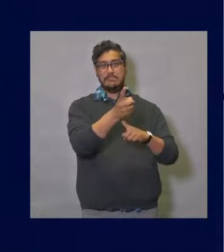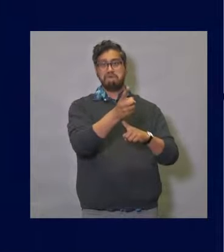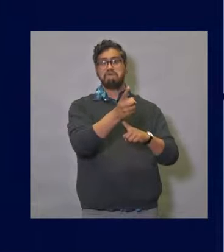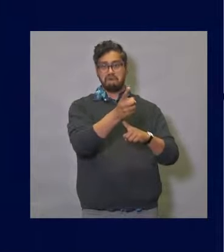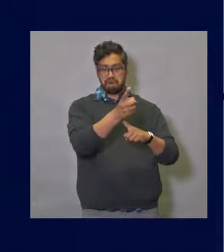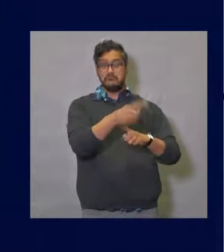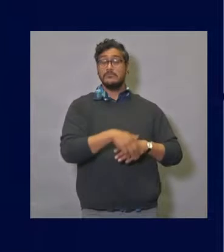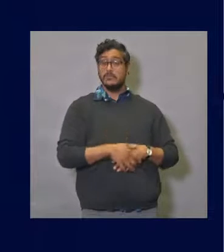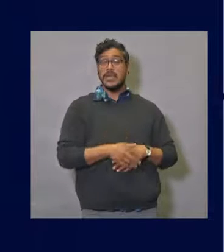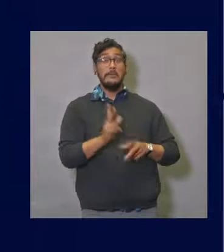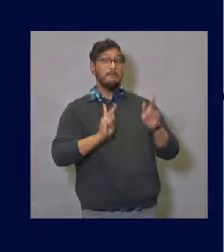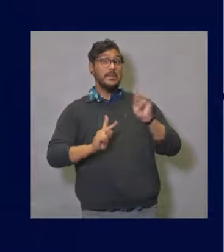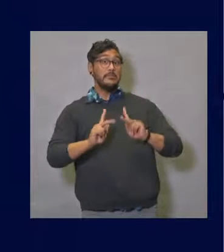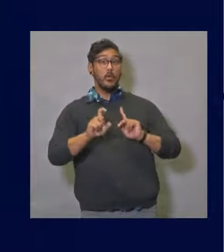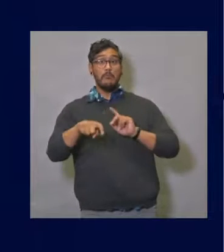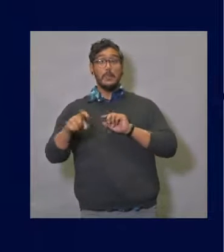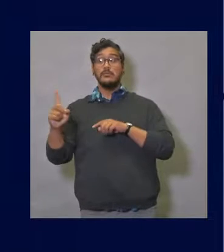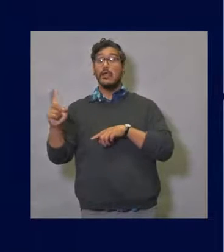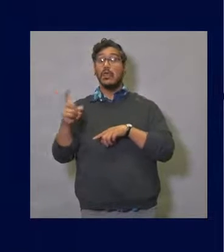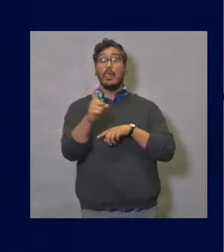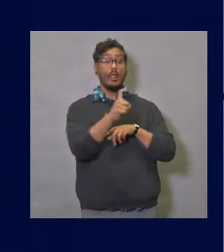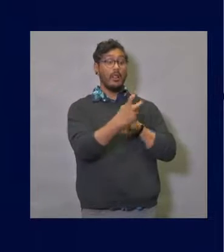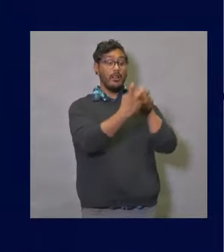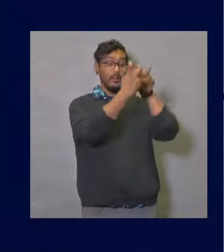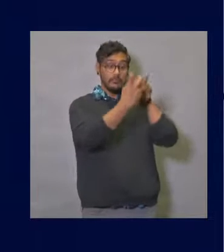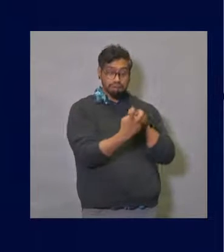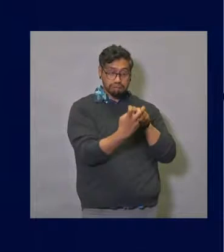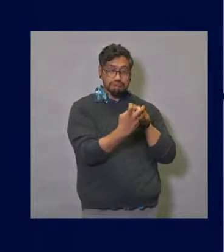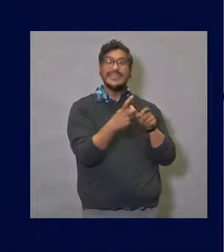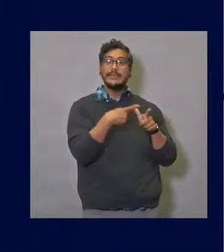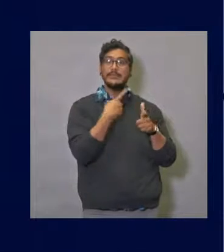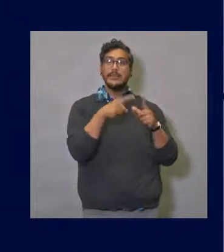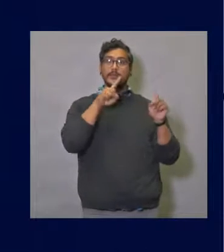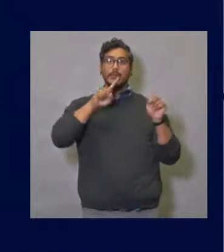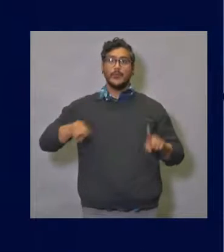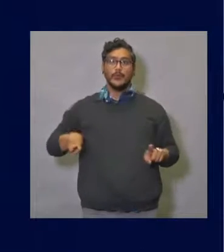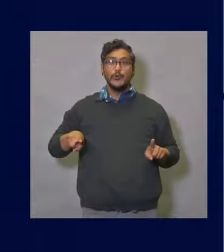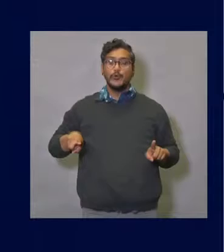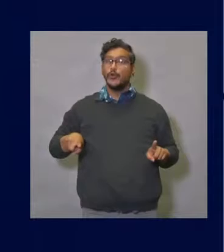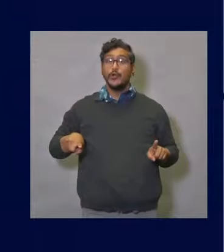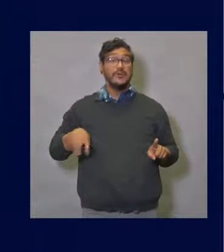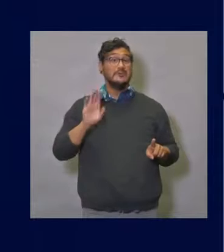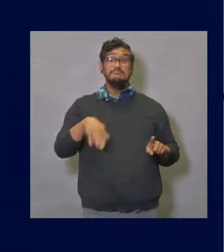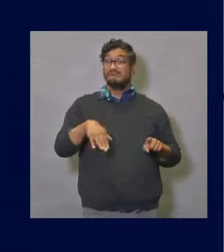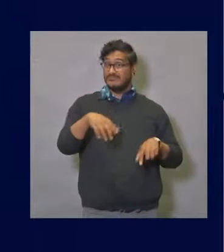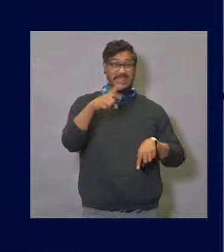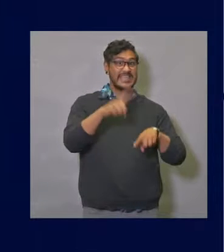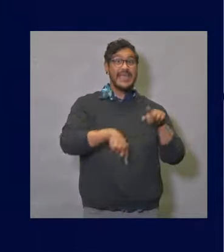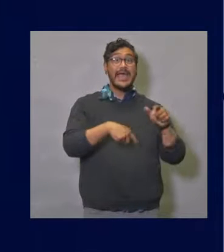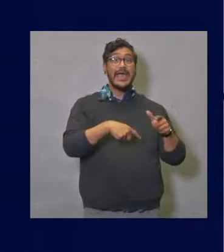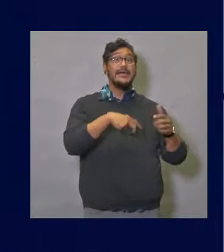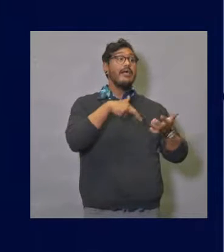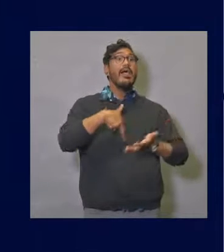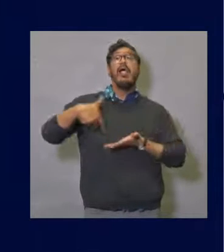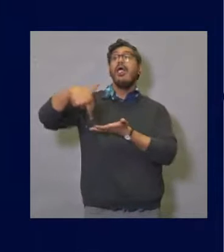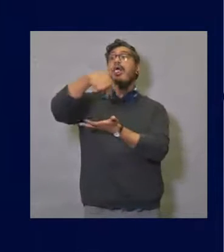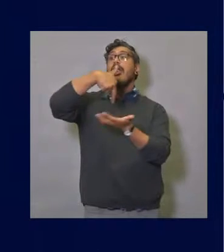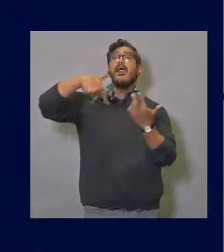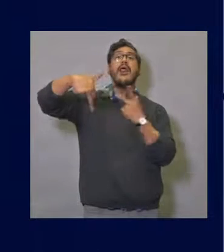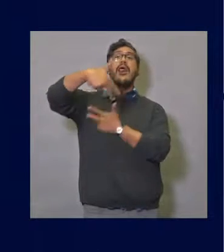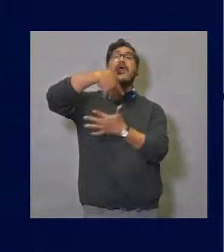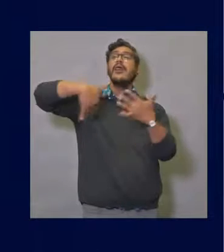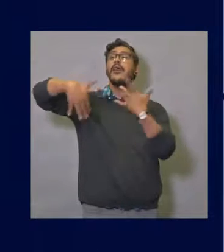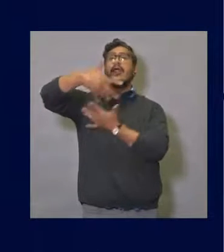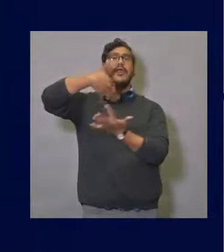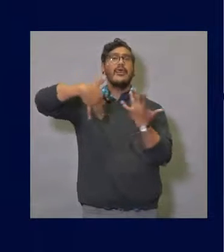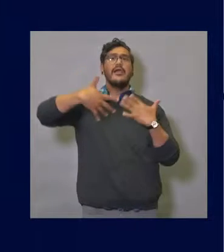deben permanecer sentadas en sus mesas antes de hacer su pedido y no se les permite estar de pie o reunirse con otras personas de